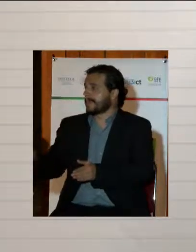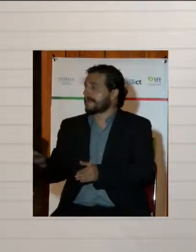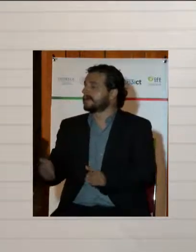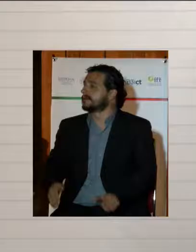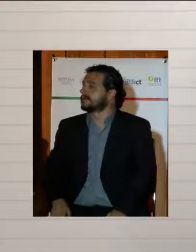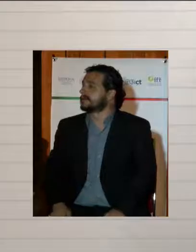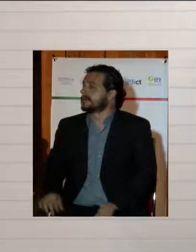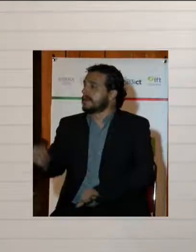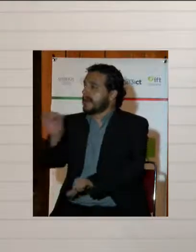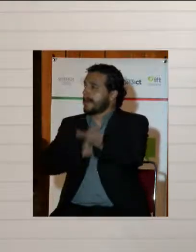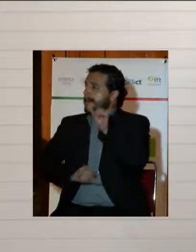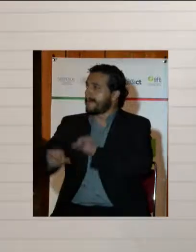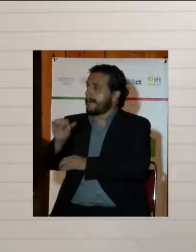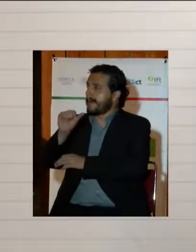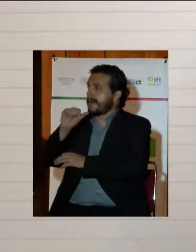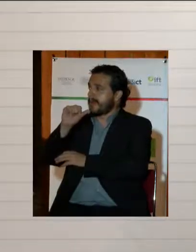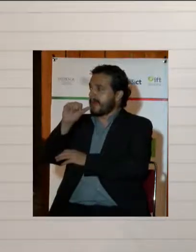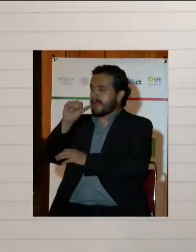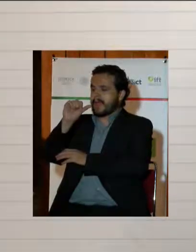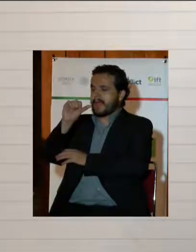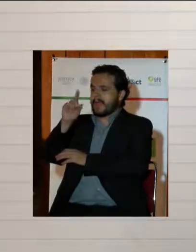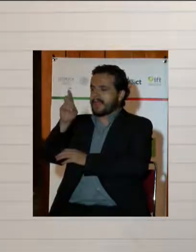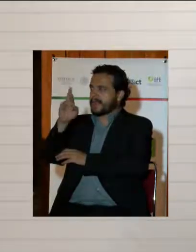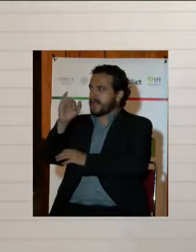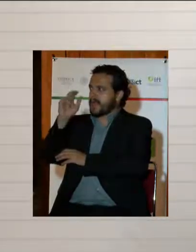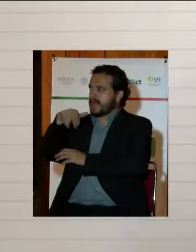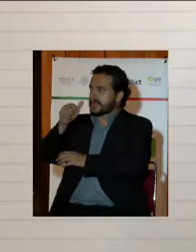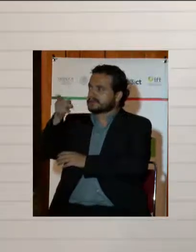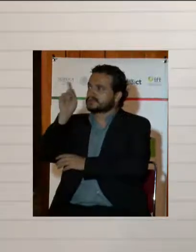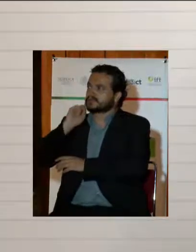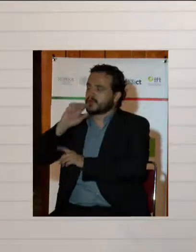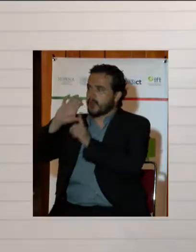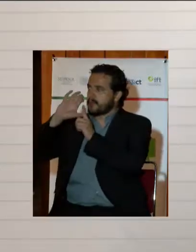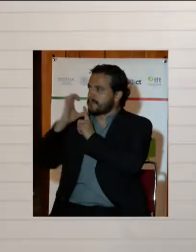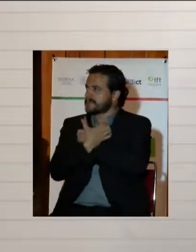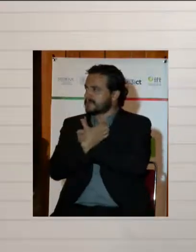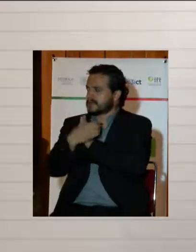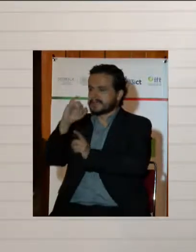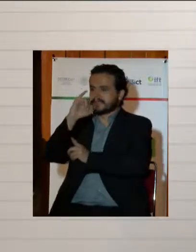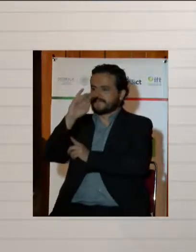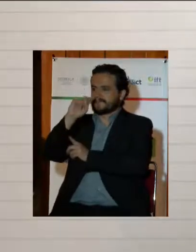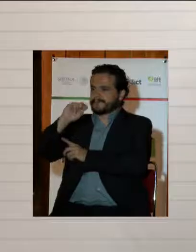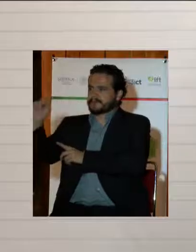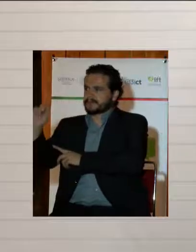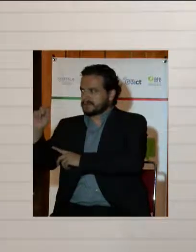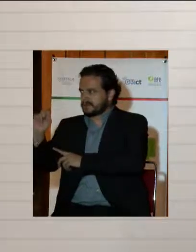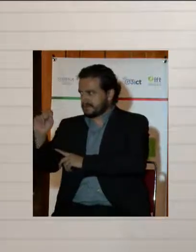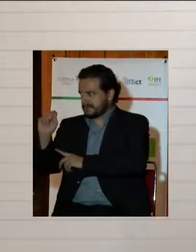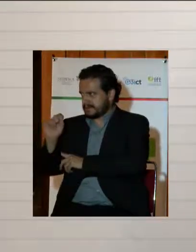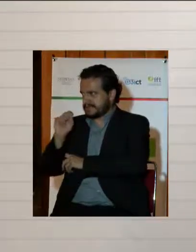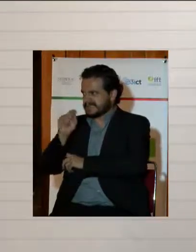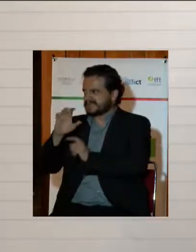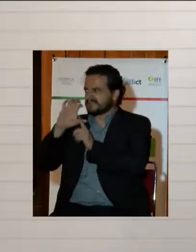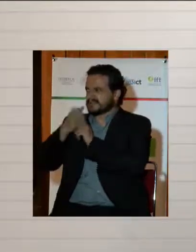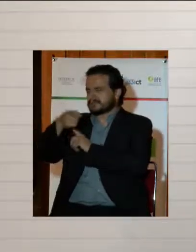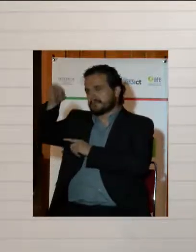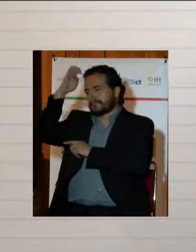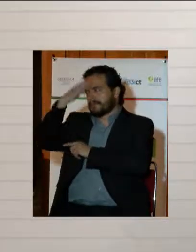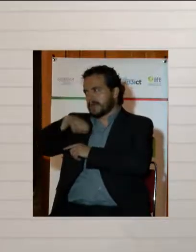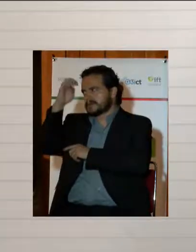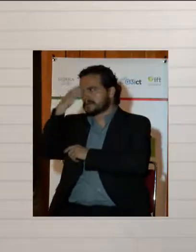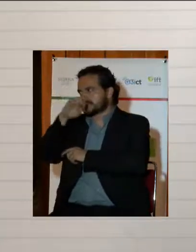a Adriana Labarcín, comisionada del IFT, para que nos comparta sus experiencias y su